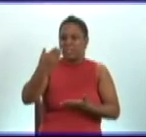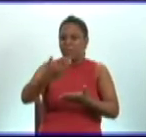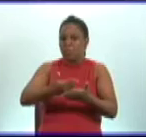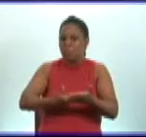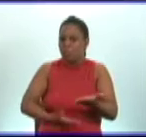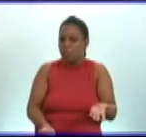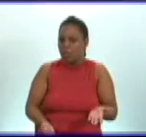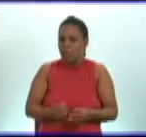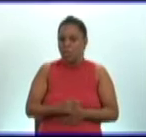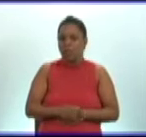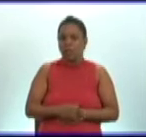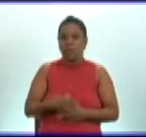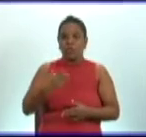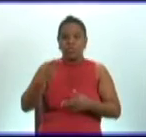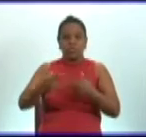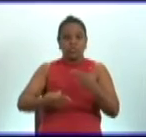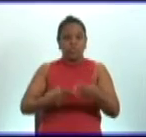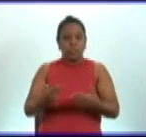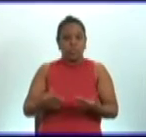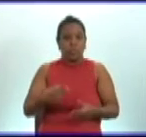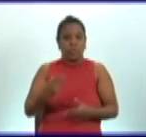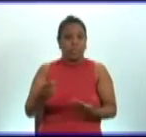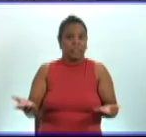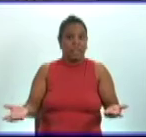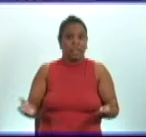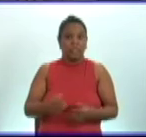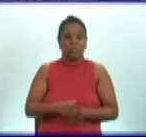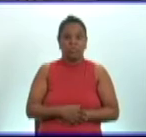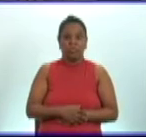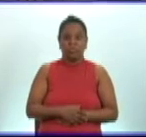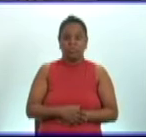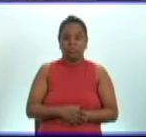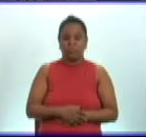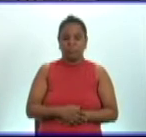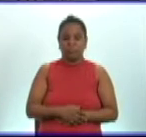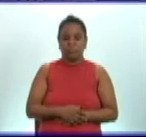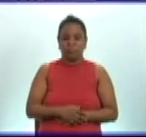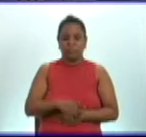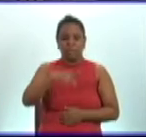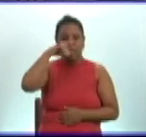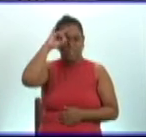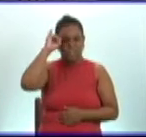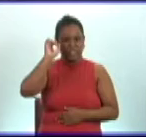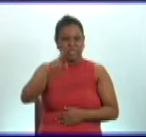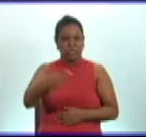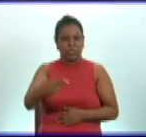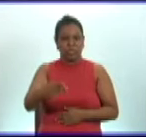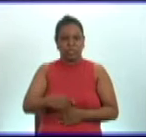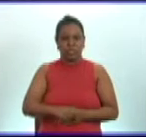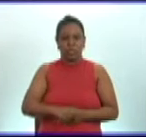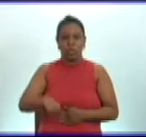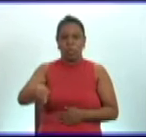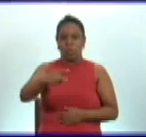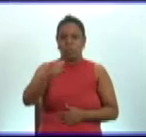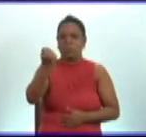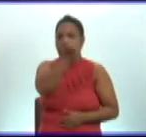sobre el ilusorio delito que únicamente de voz pública se ha propagado. Sí profanaron. Usted también es un